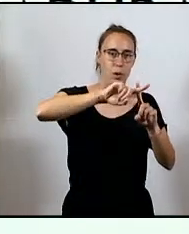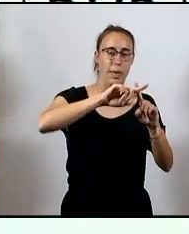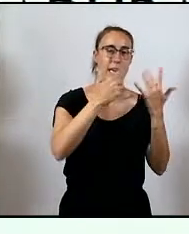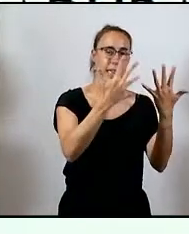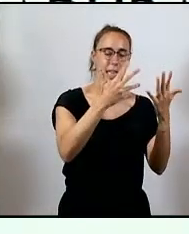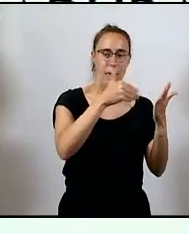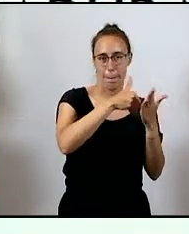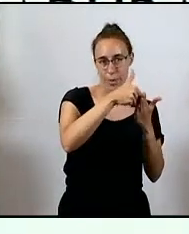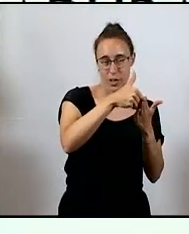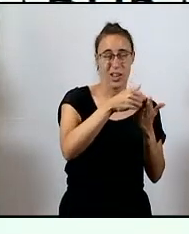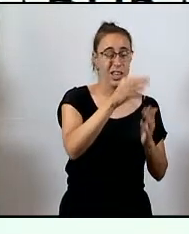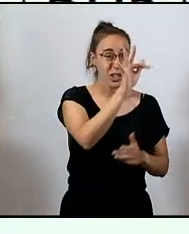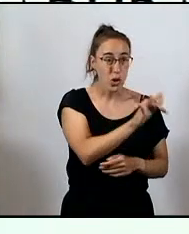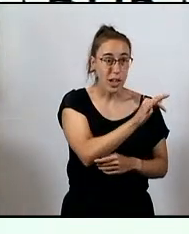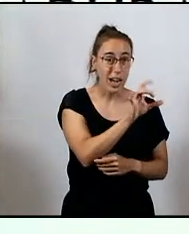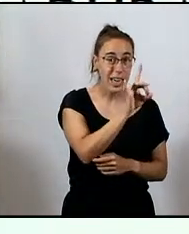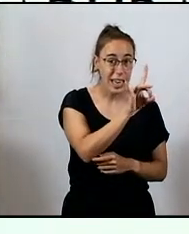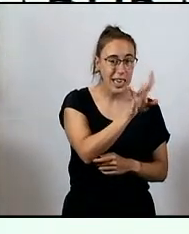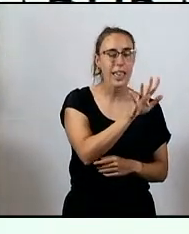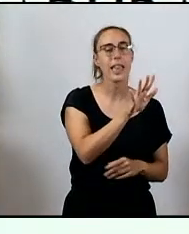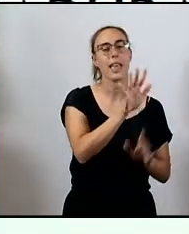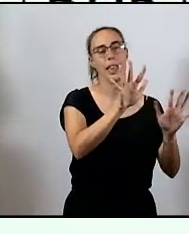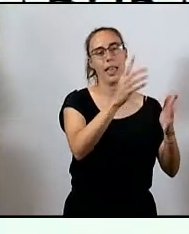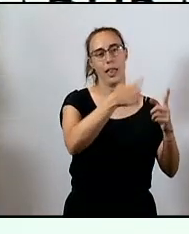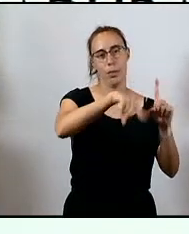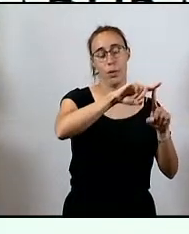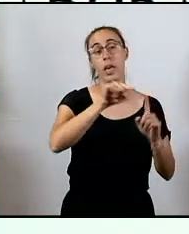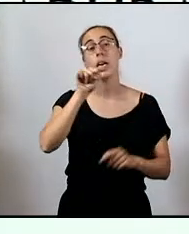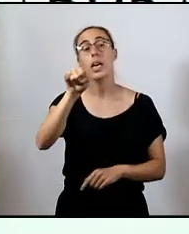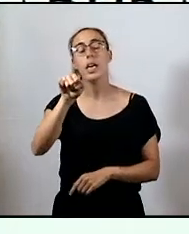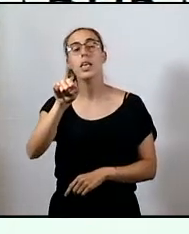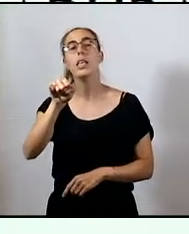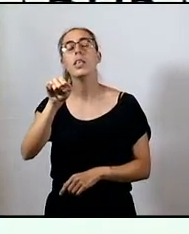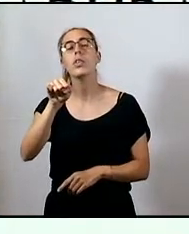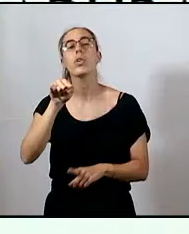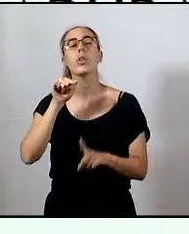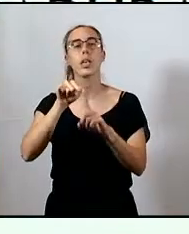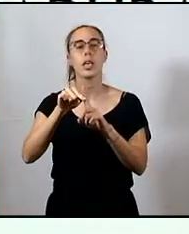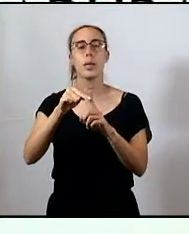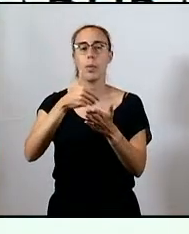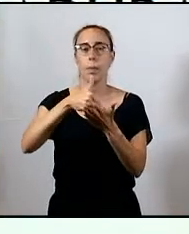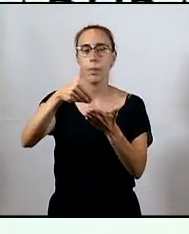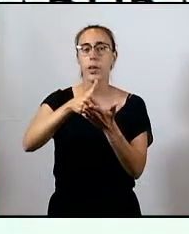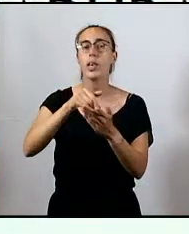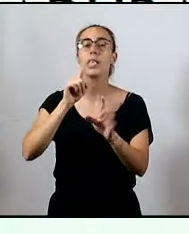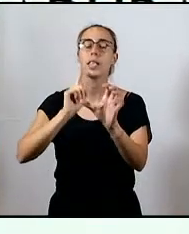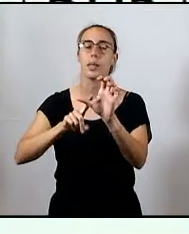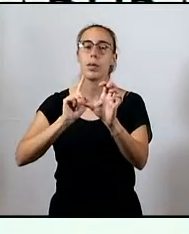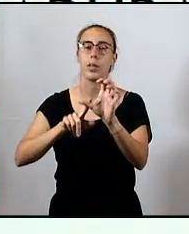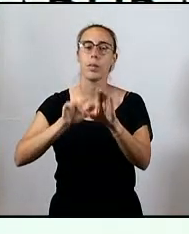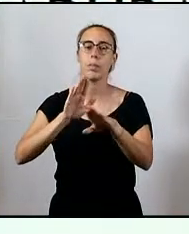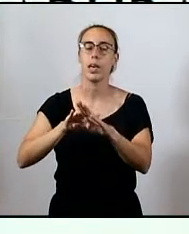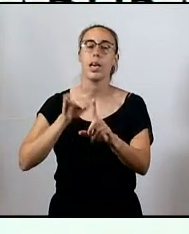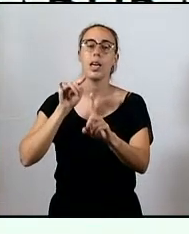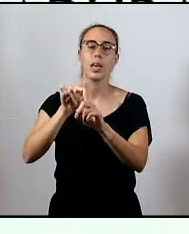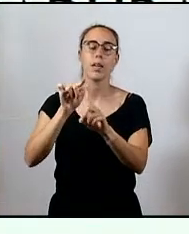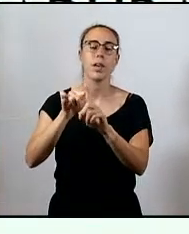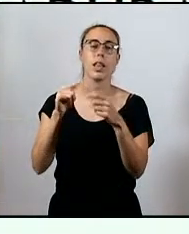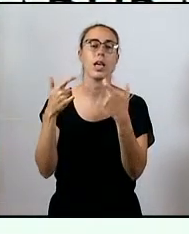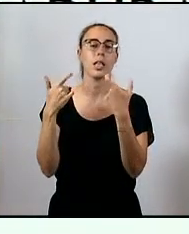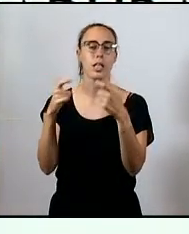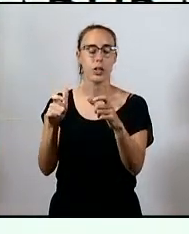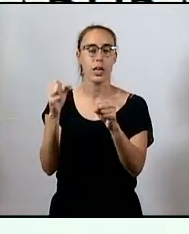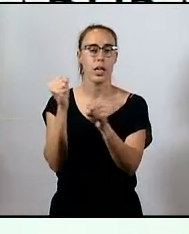millones de euros. Estos 10 millones los conseguimos para Extremadura tras reclamarlos en la Conferencia Sectorial de Empleo que